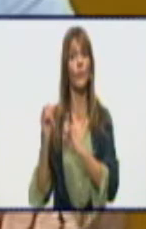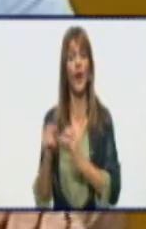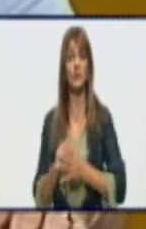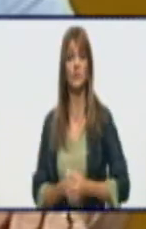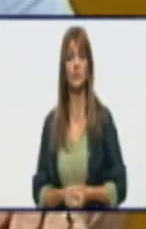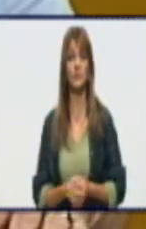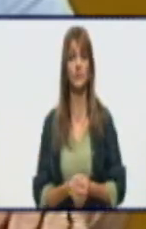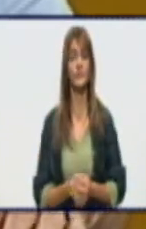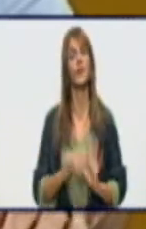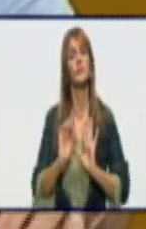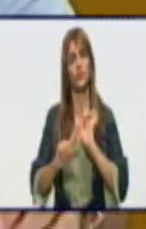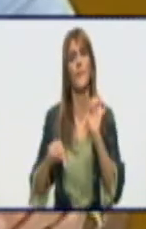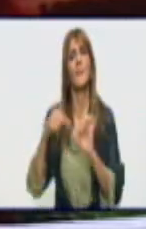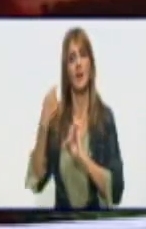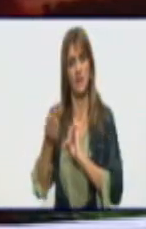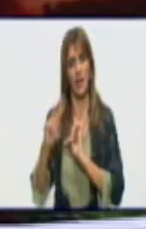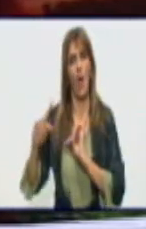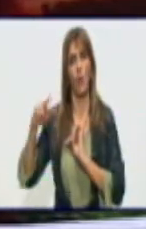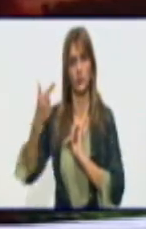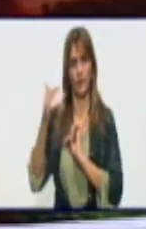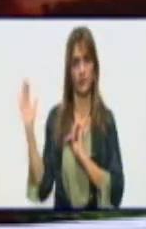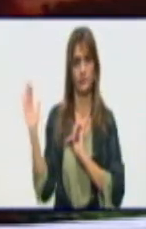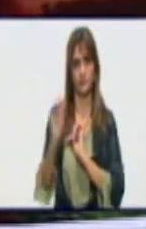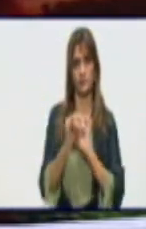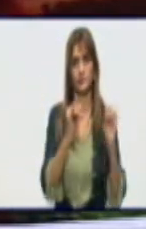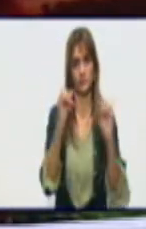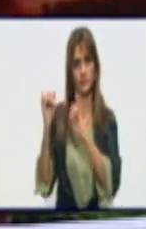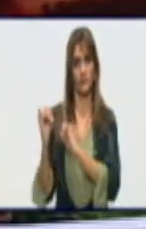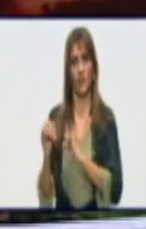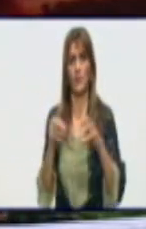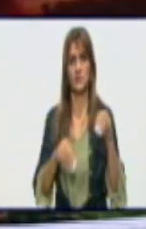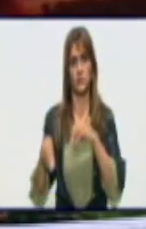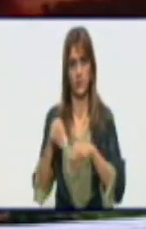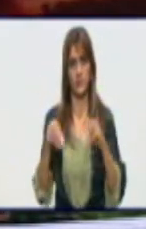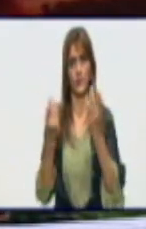Le vamos a estar esperando mañana viernes. Avanzamos en nuestro panel informativo.